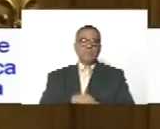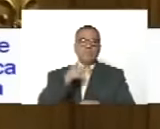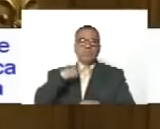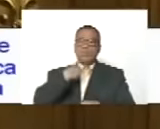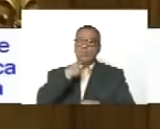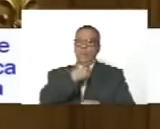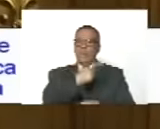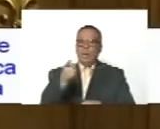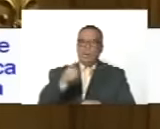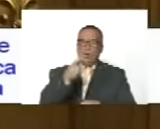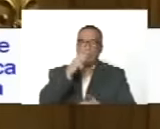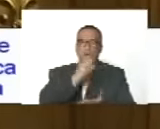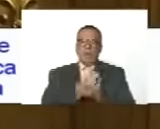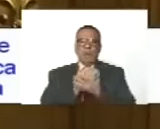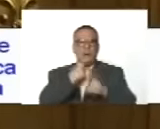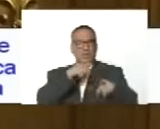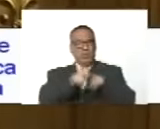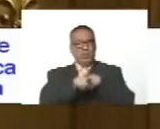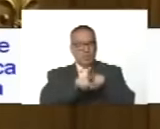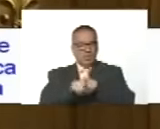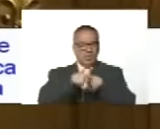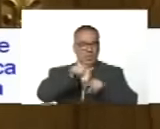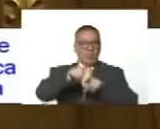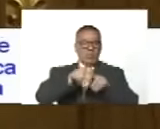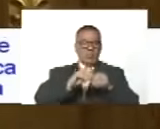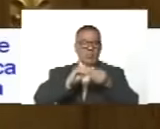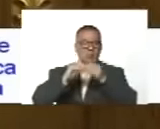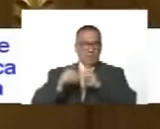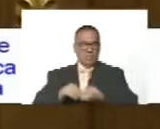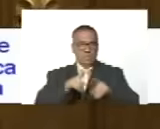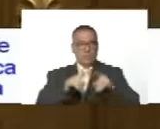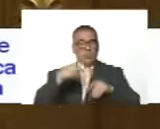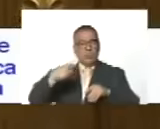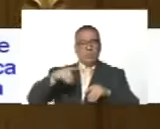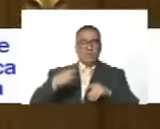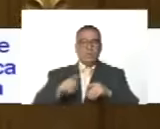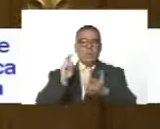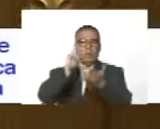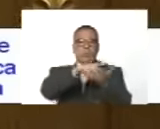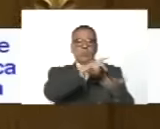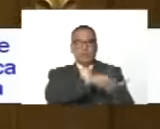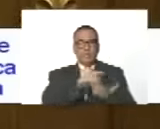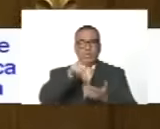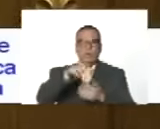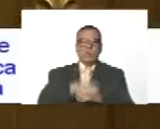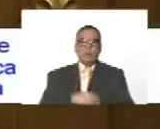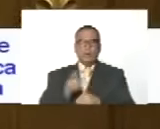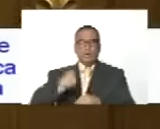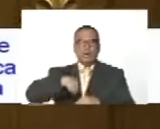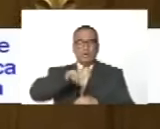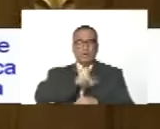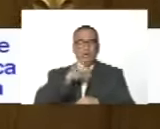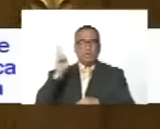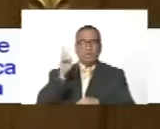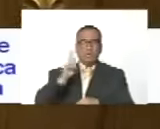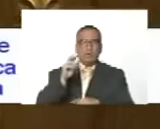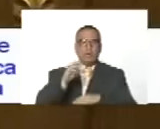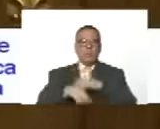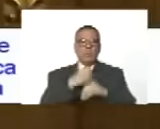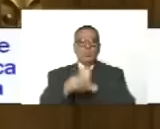Ellos por lo general critican el modelo de democracia participativa que los venezolanos